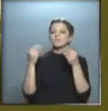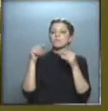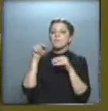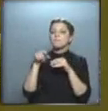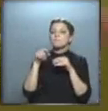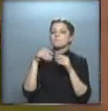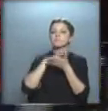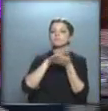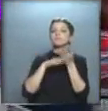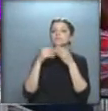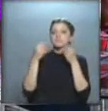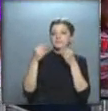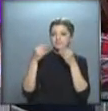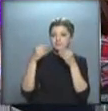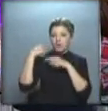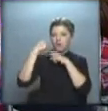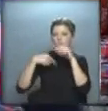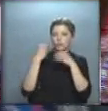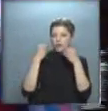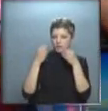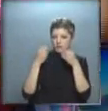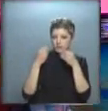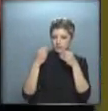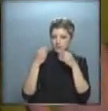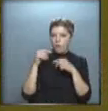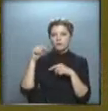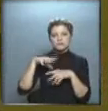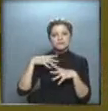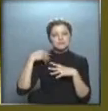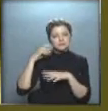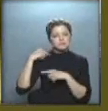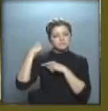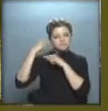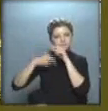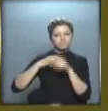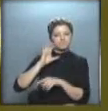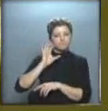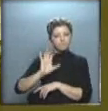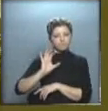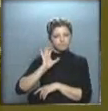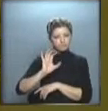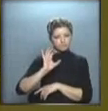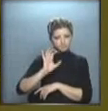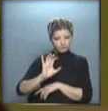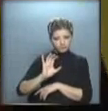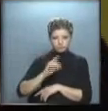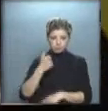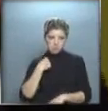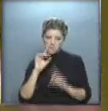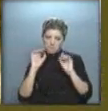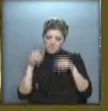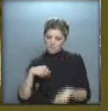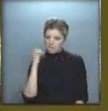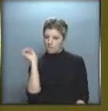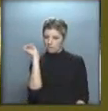¿La estás llevando bien o siguen las venganzas, las escrituras y demás? Yo no le di más bola, porque